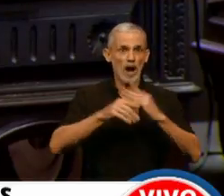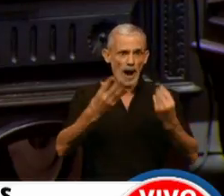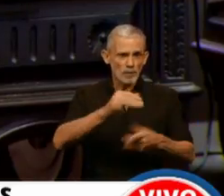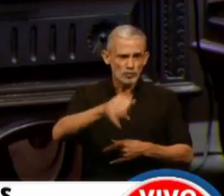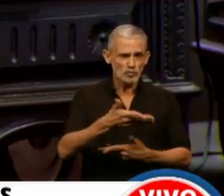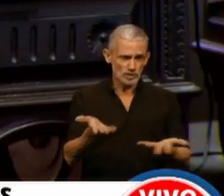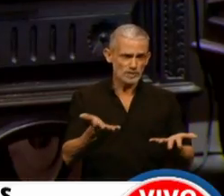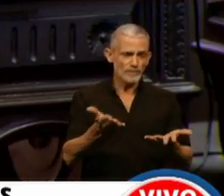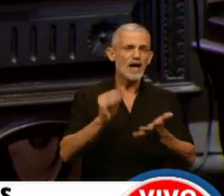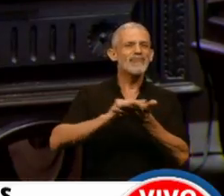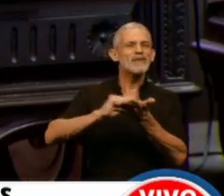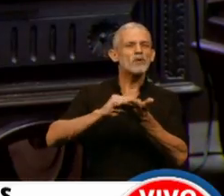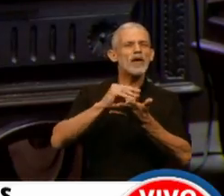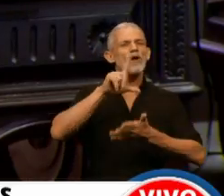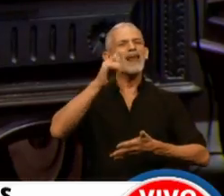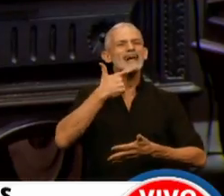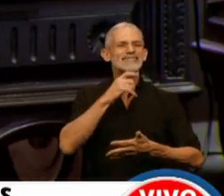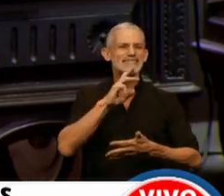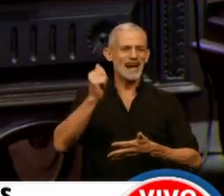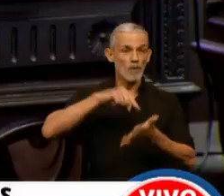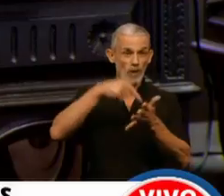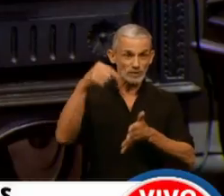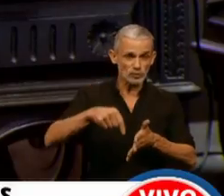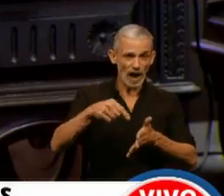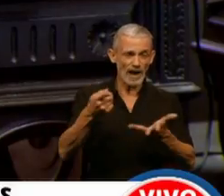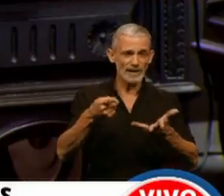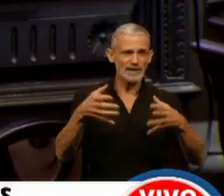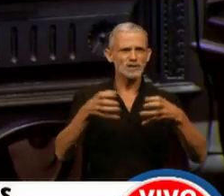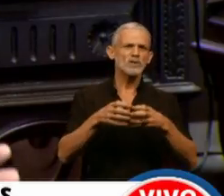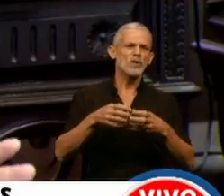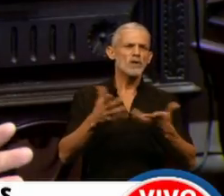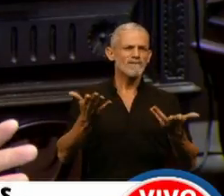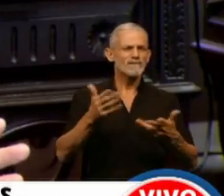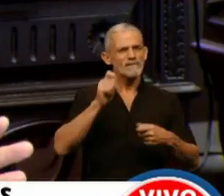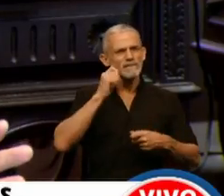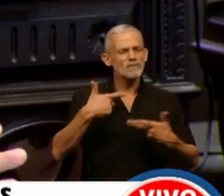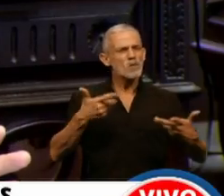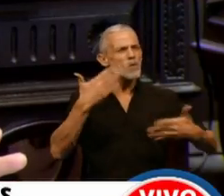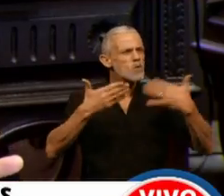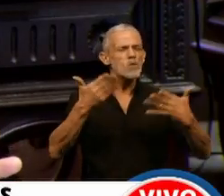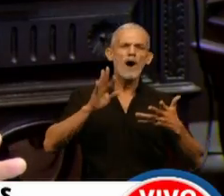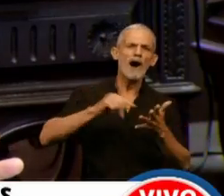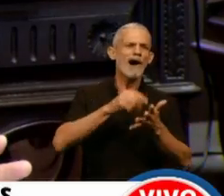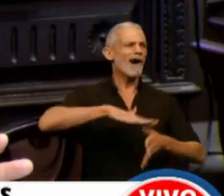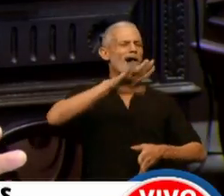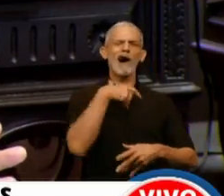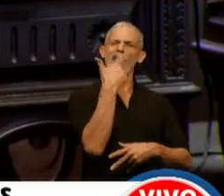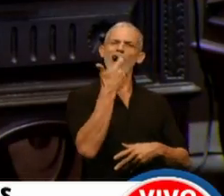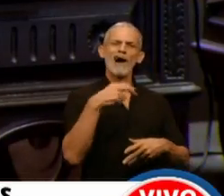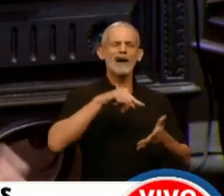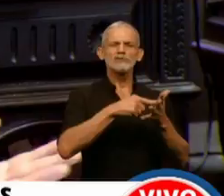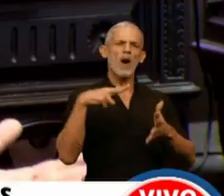entonces cuando el diputado suárez lastra porteño desde desde la calidez que te da estar en la ciudad más rica del país